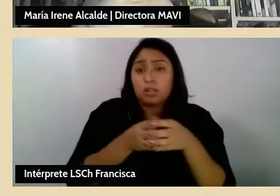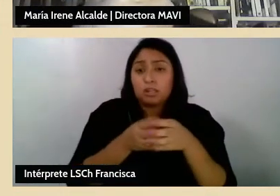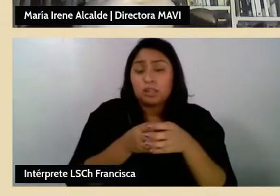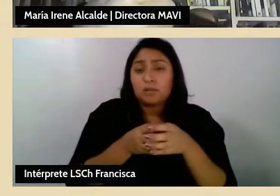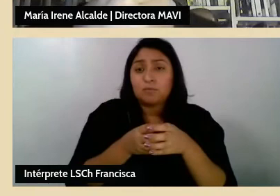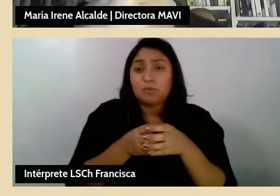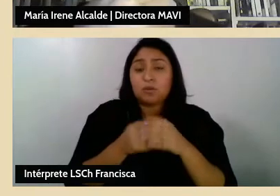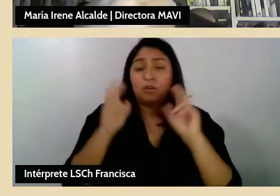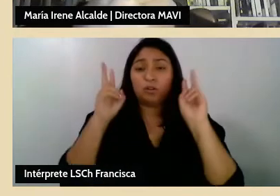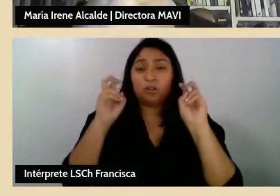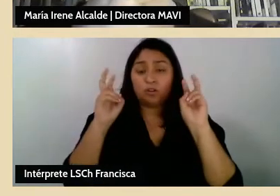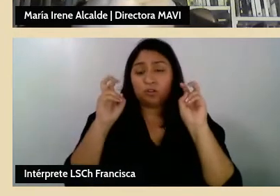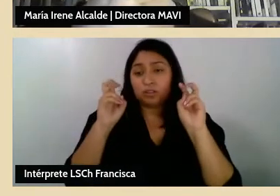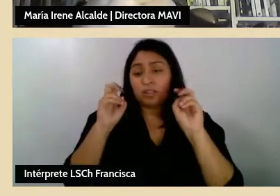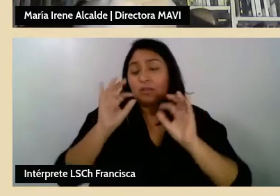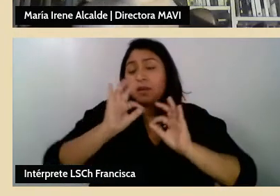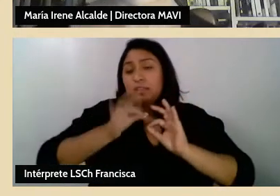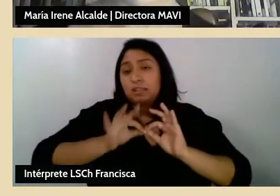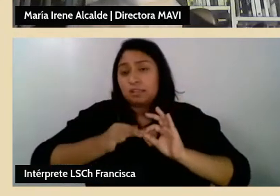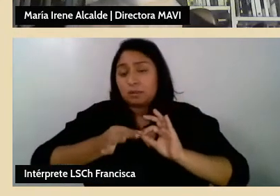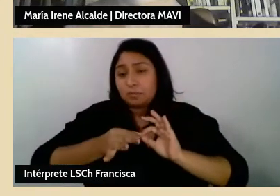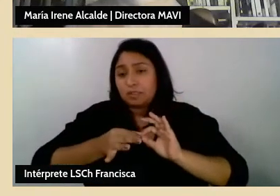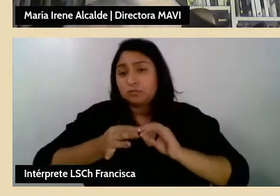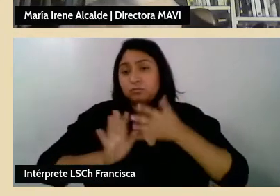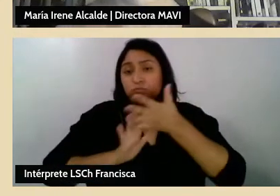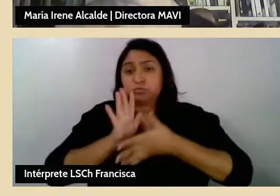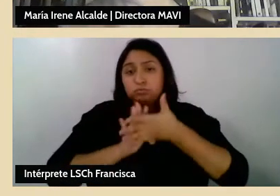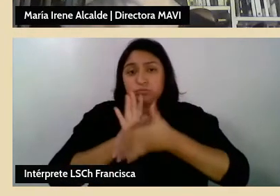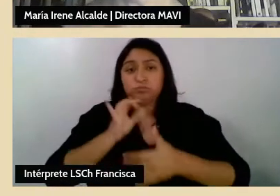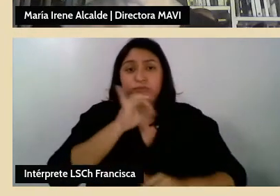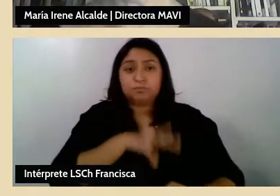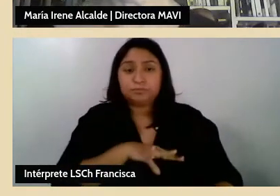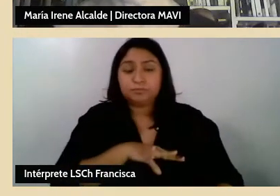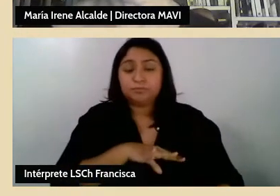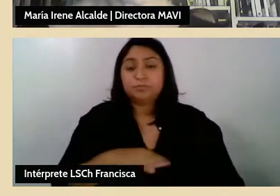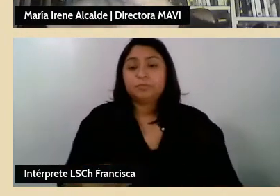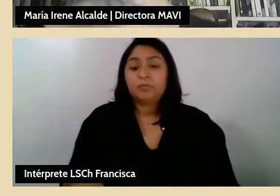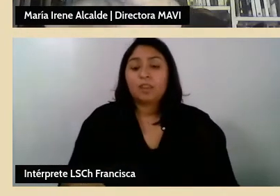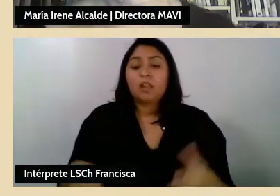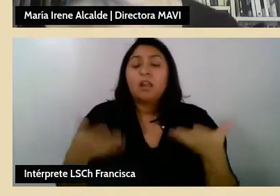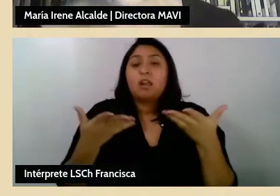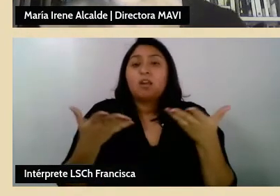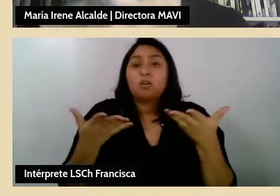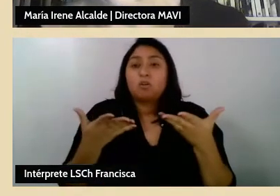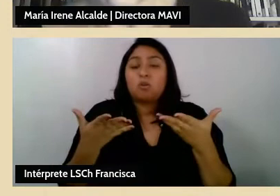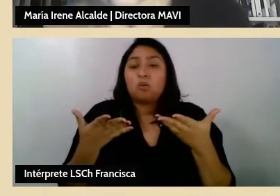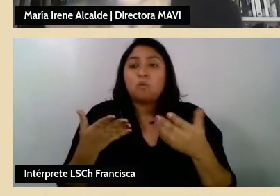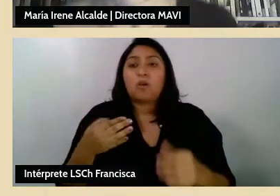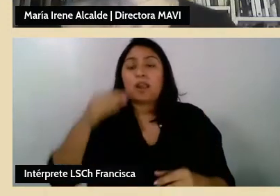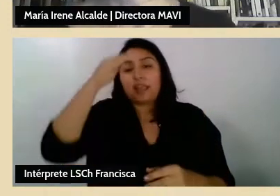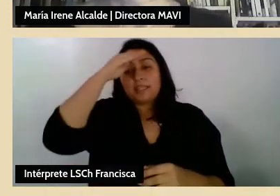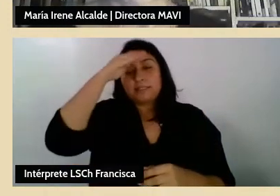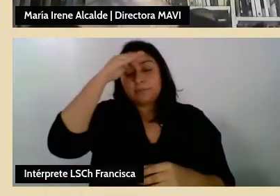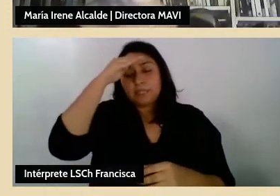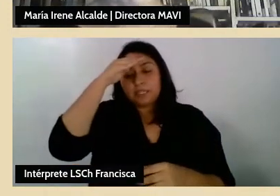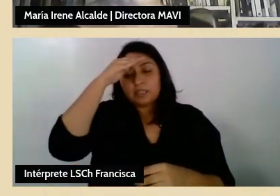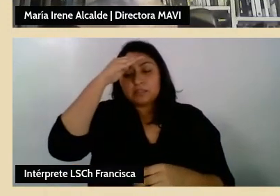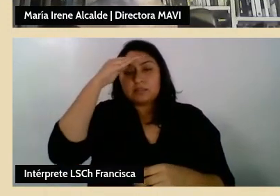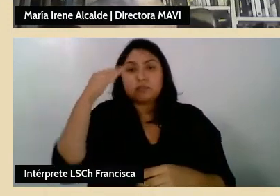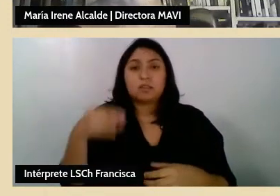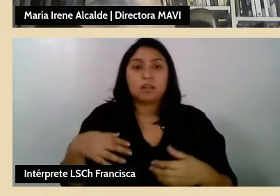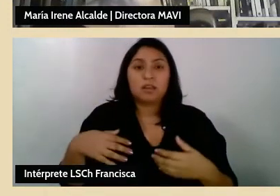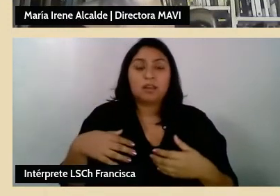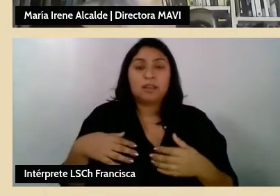labores de interpretación de lengua de señas chilena, ¿cómo ha sido la experiencia, sobre todo